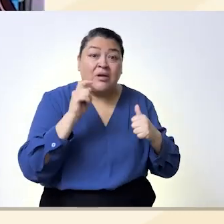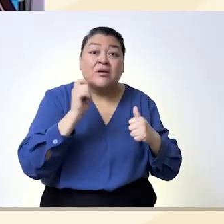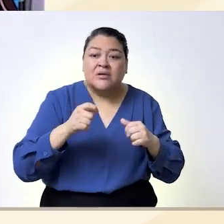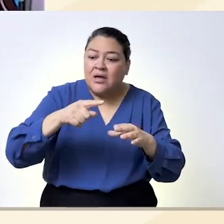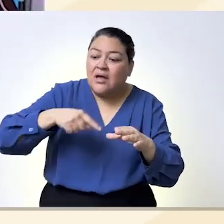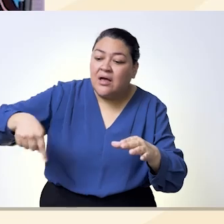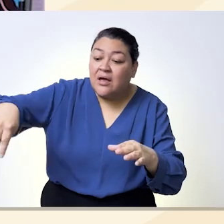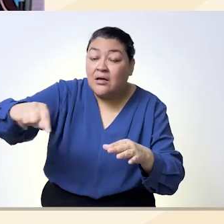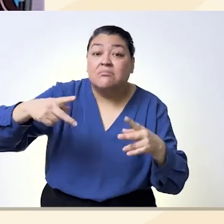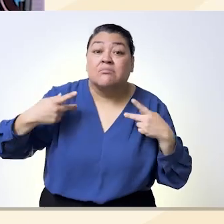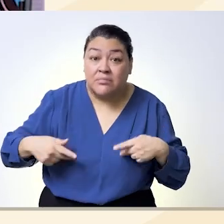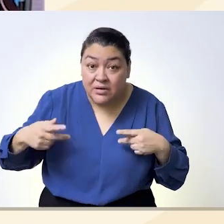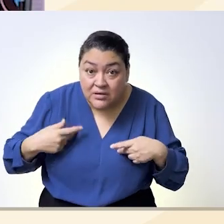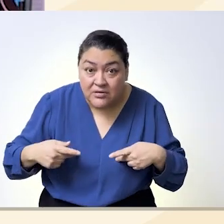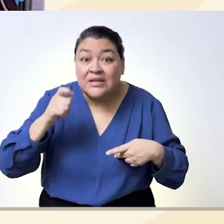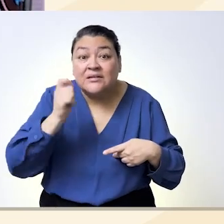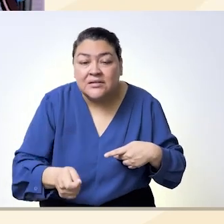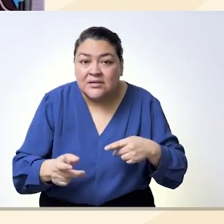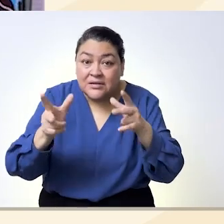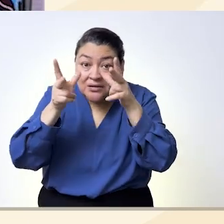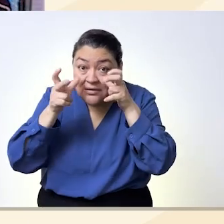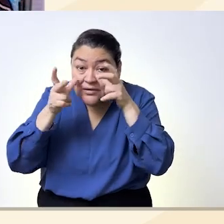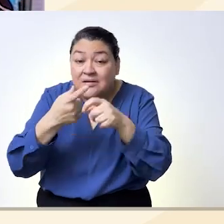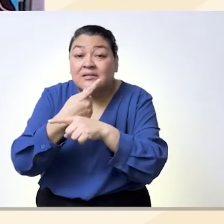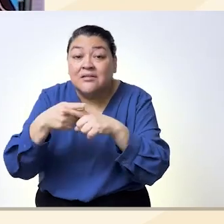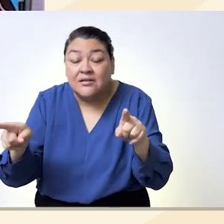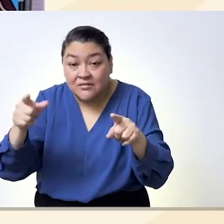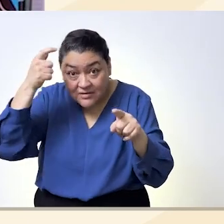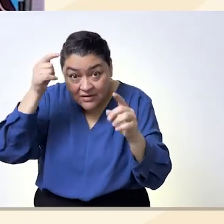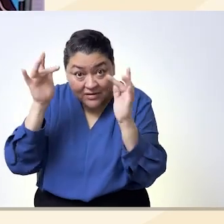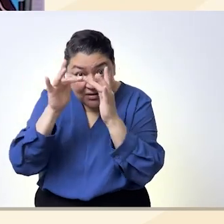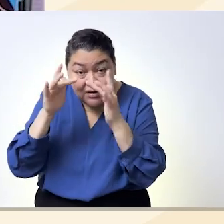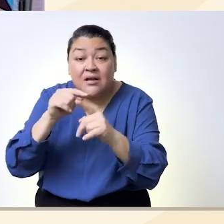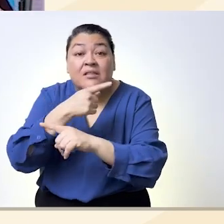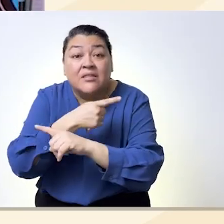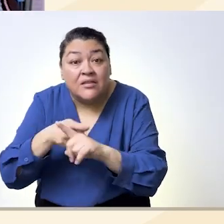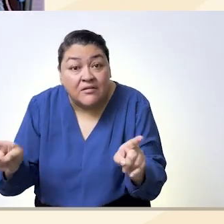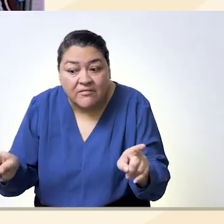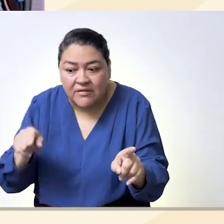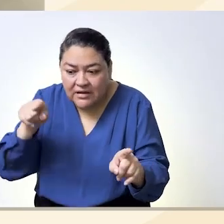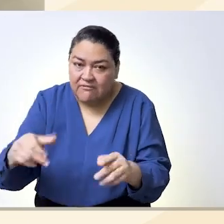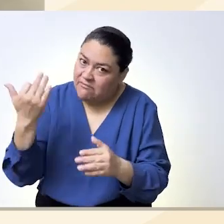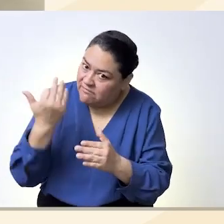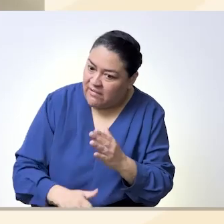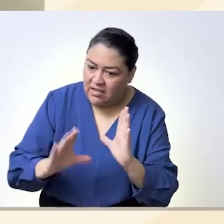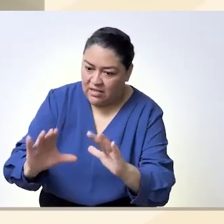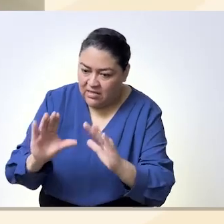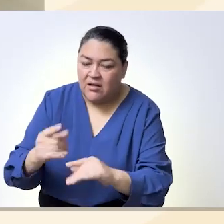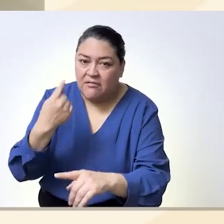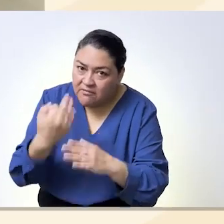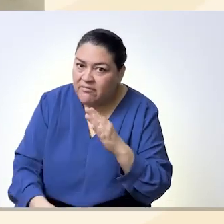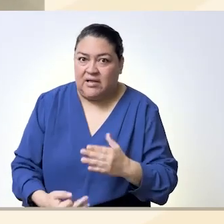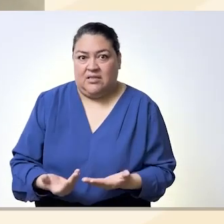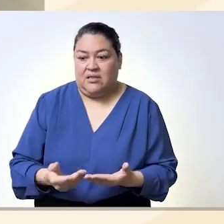atención adecuada y que nunca nadie le dijo, oye, tú aprendes distinto, oye, vamos a adaptarnos, ¿no? Y eso repercute en la calidad de vida, y eso repercute en